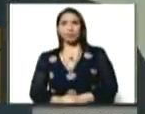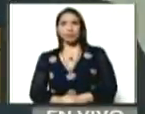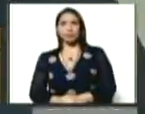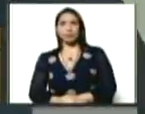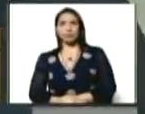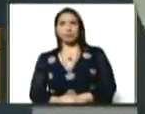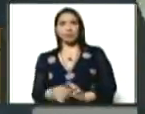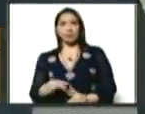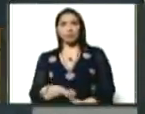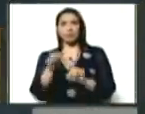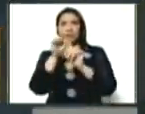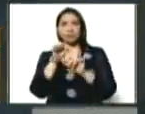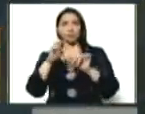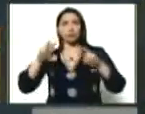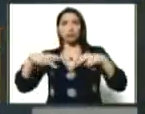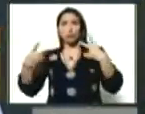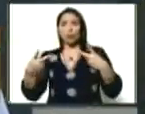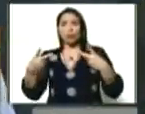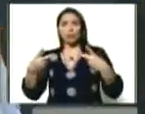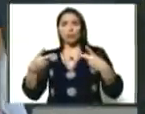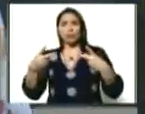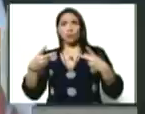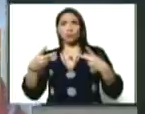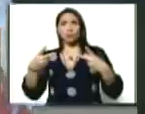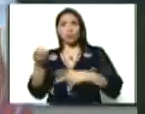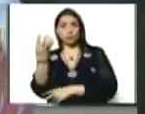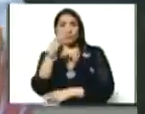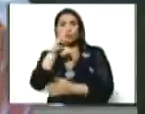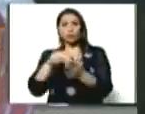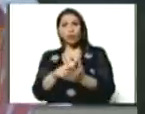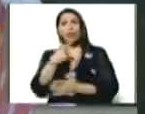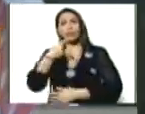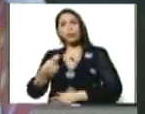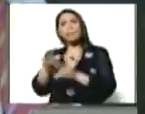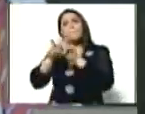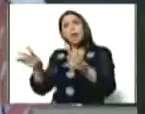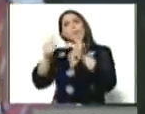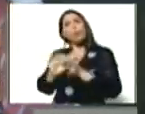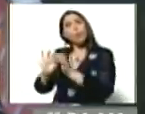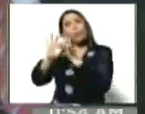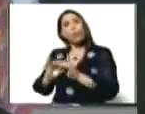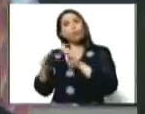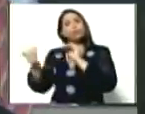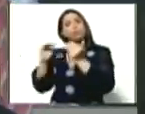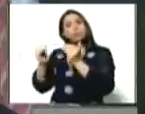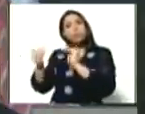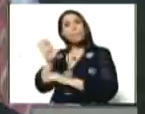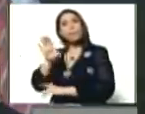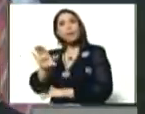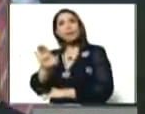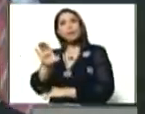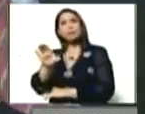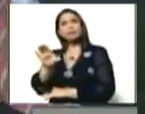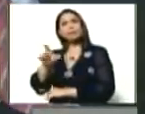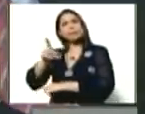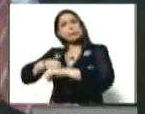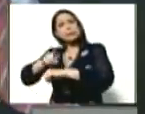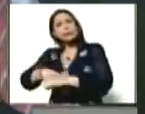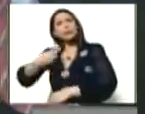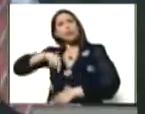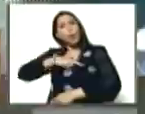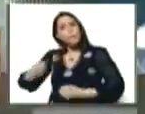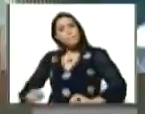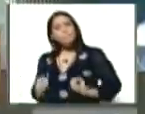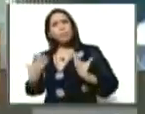nuevo Parlamento Nacional que abone a la paz, a la unión y a la estabilidad de la nación. Es tiempo de expresar